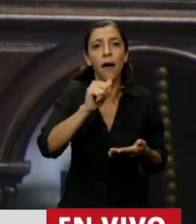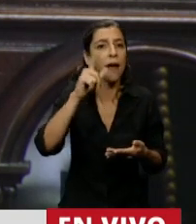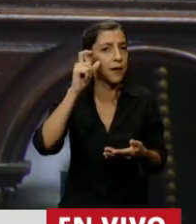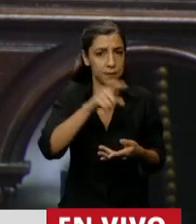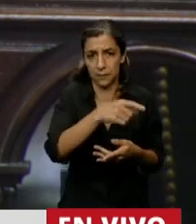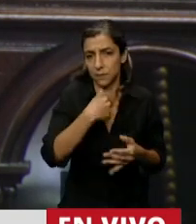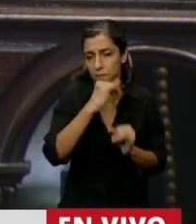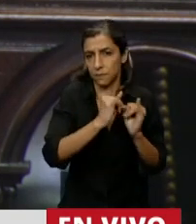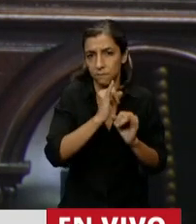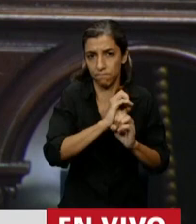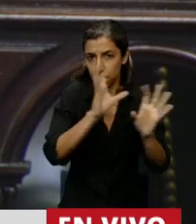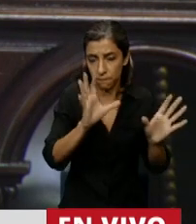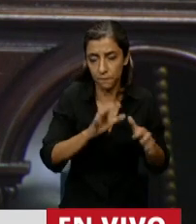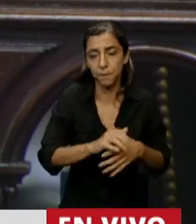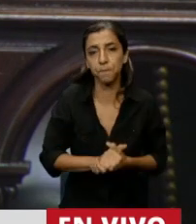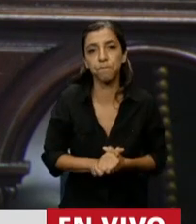Ahora,